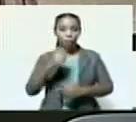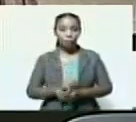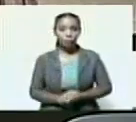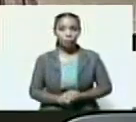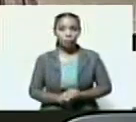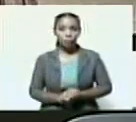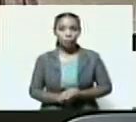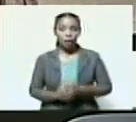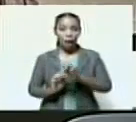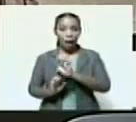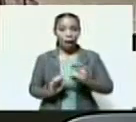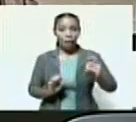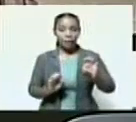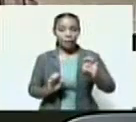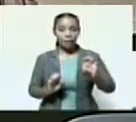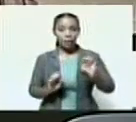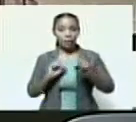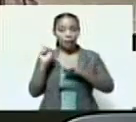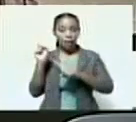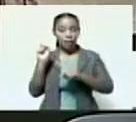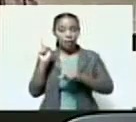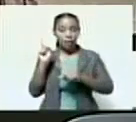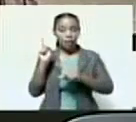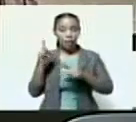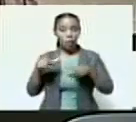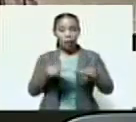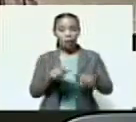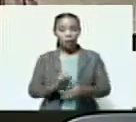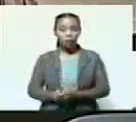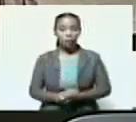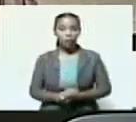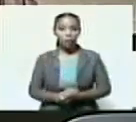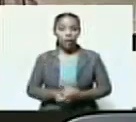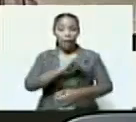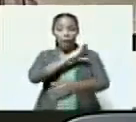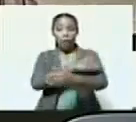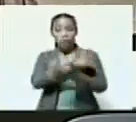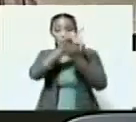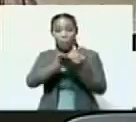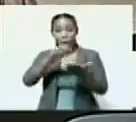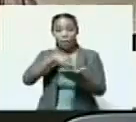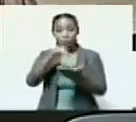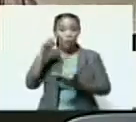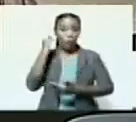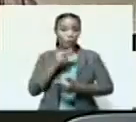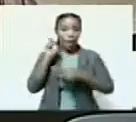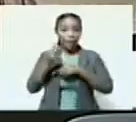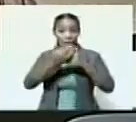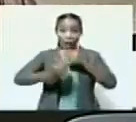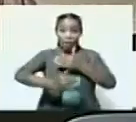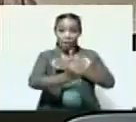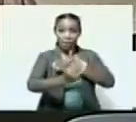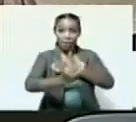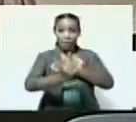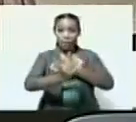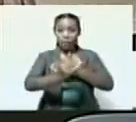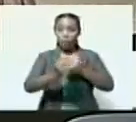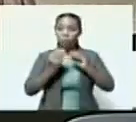Al este de La Victoria. Y la Fuerza Armada Nacional Bolivariana, en ese avance